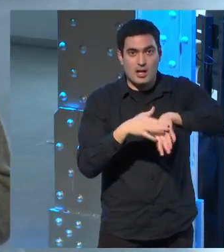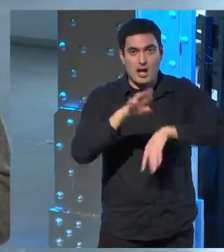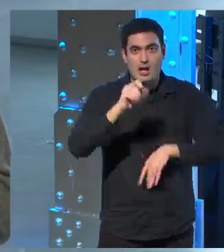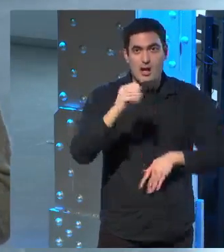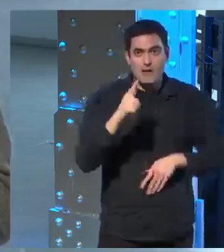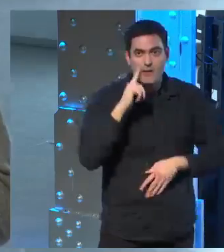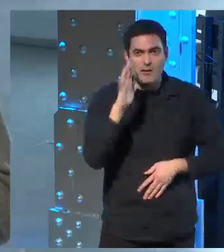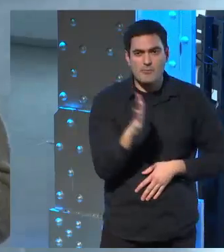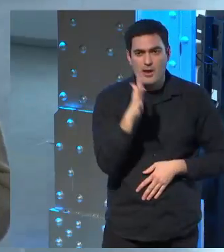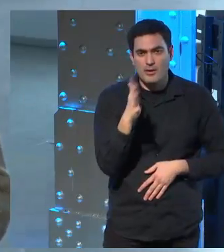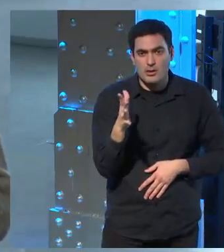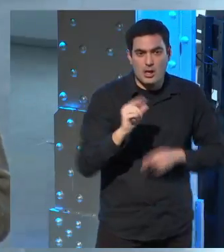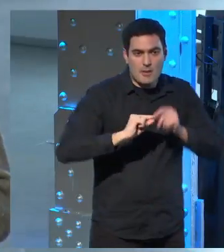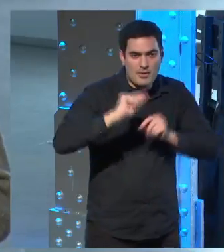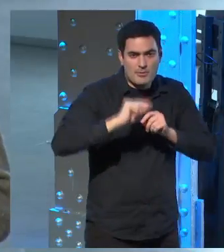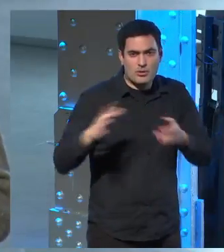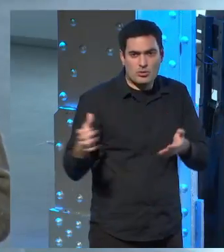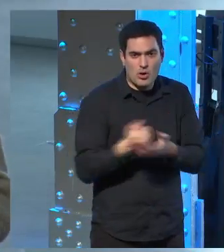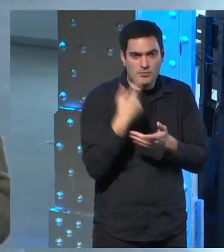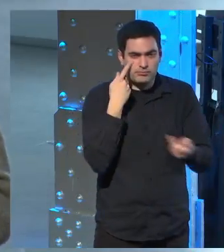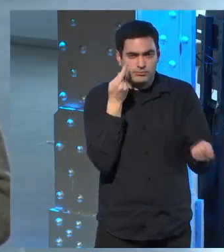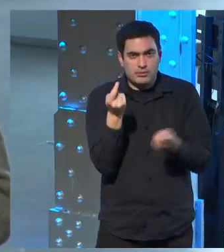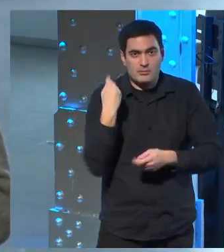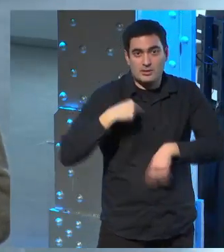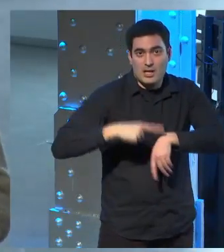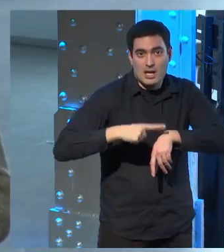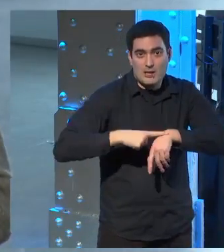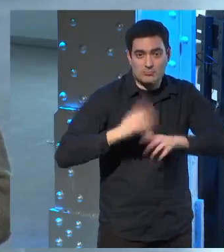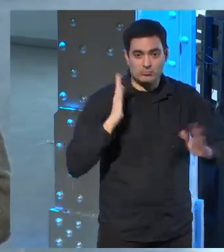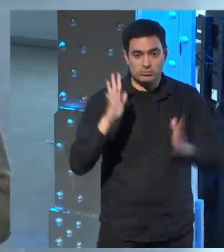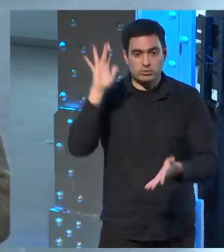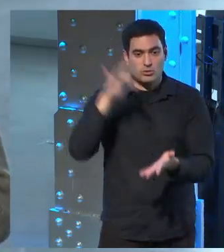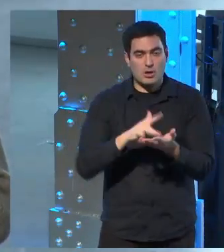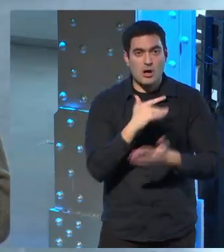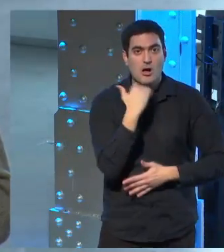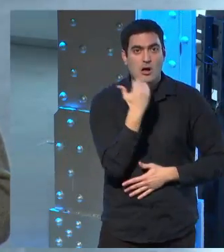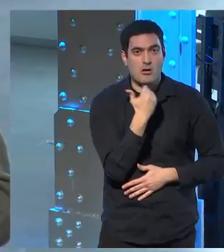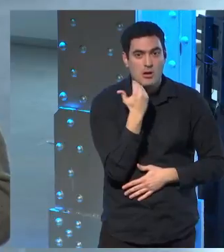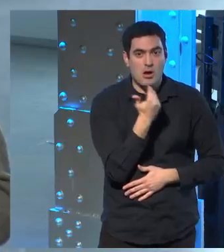Ravel. Parece que se está midiendo con todos ellos, ¿no? Y al mismo tiempo está haciendo algo